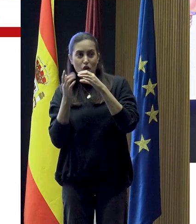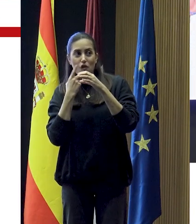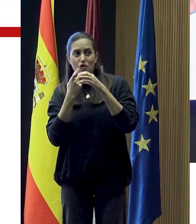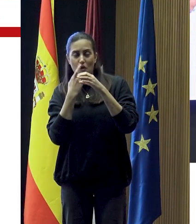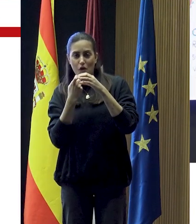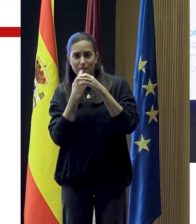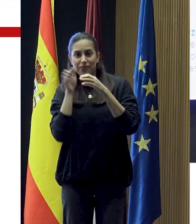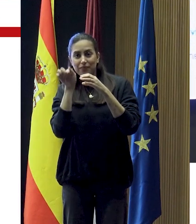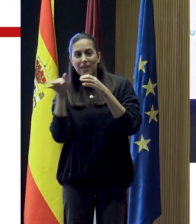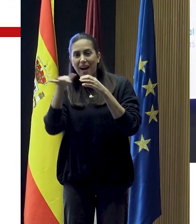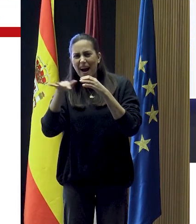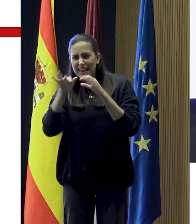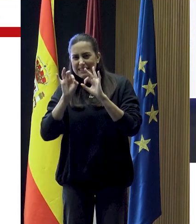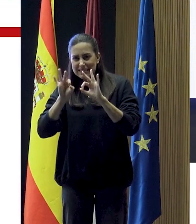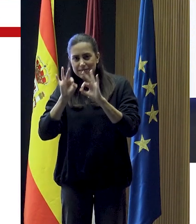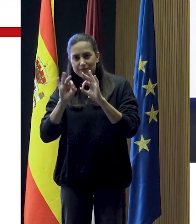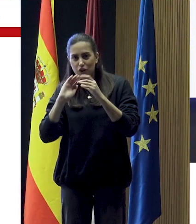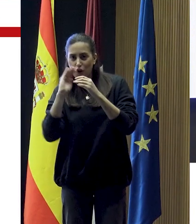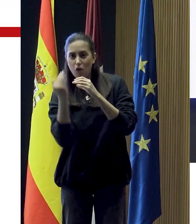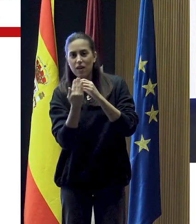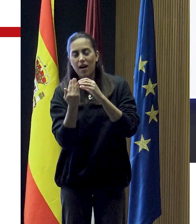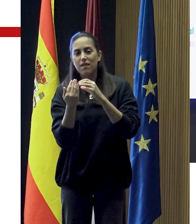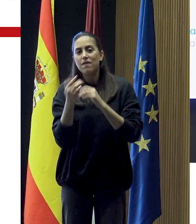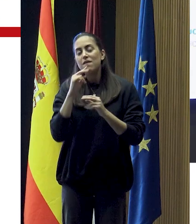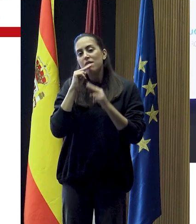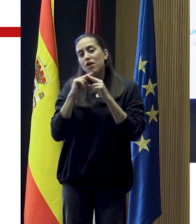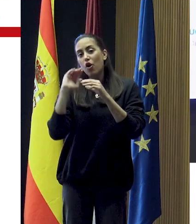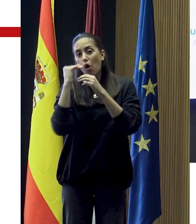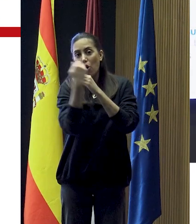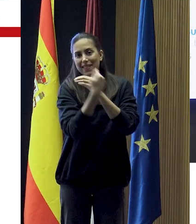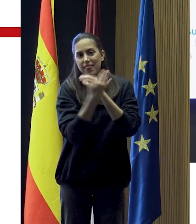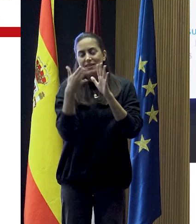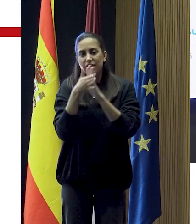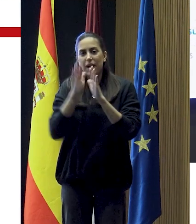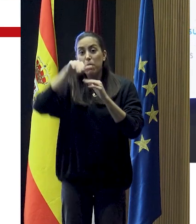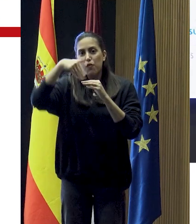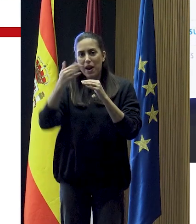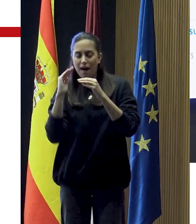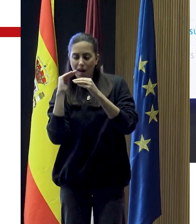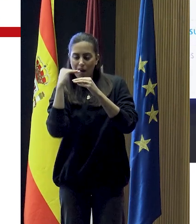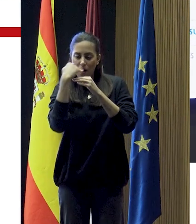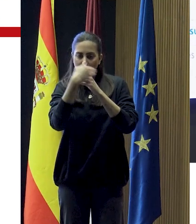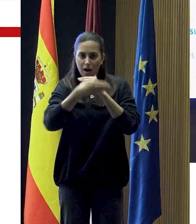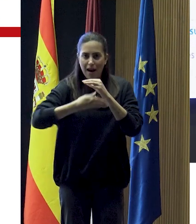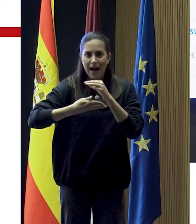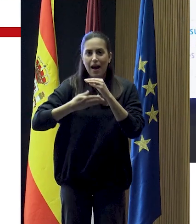donde tenemos áreas corticales, que hemos dicho que la corteza era la envuelta externa que se había atrofiado en la enfermedad de Alzheimer, que